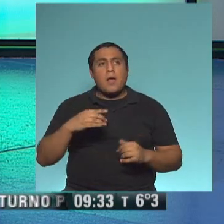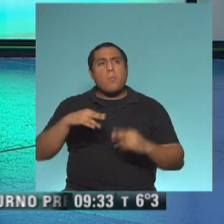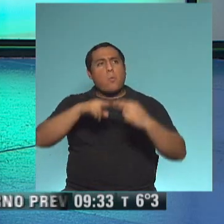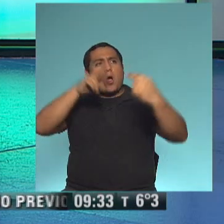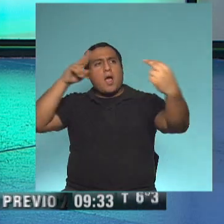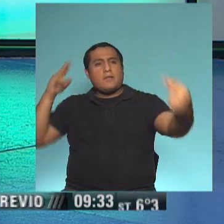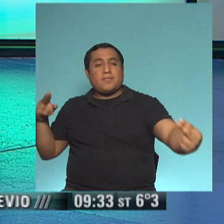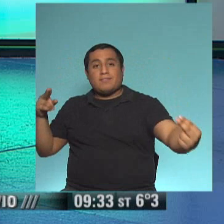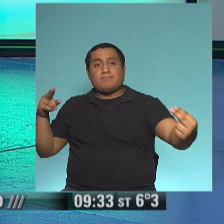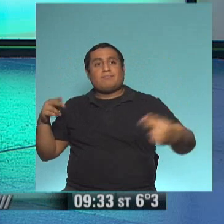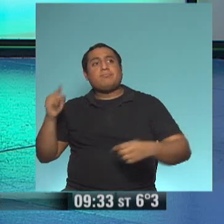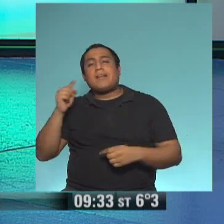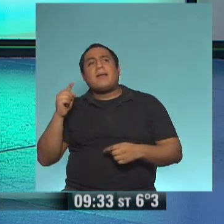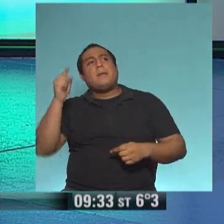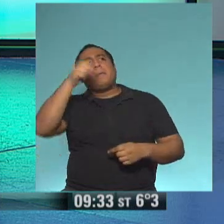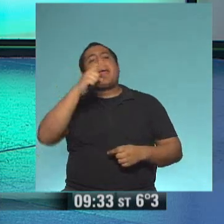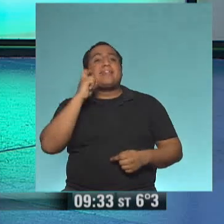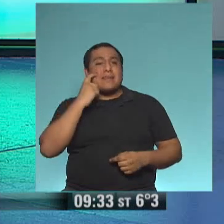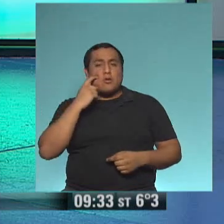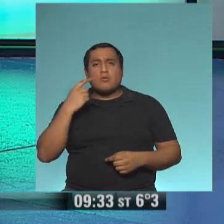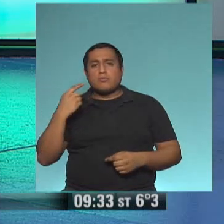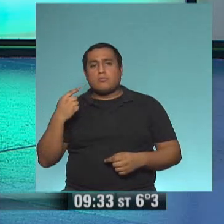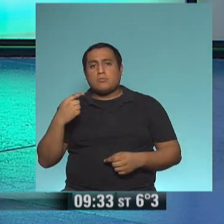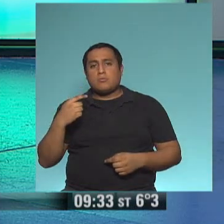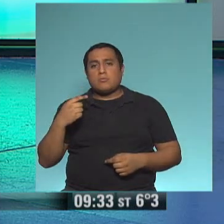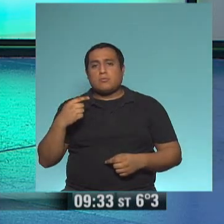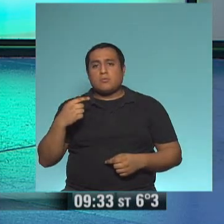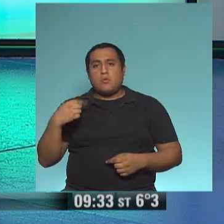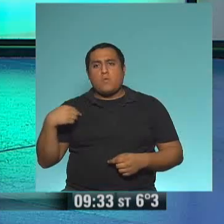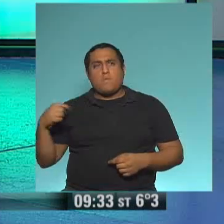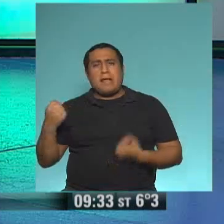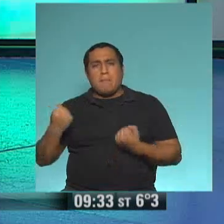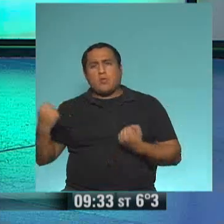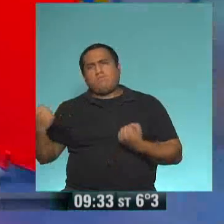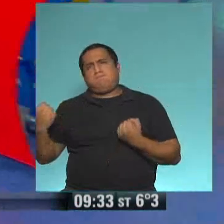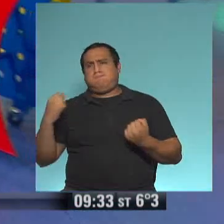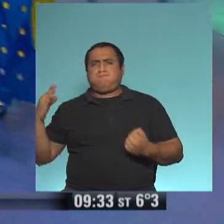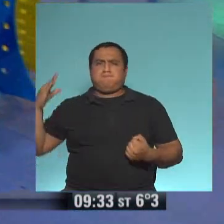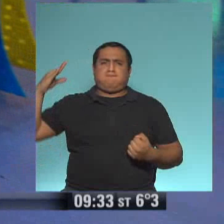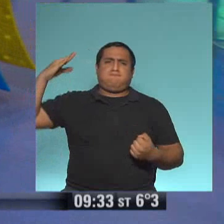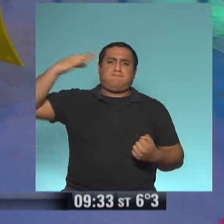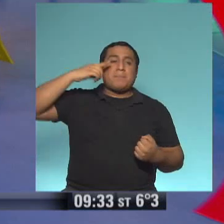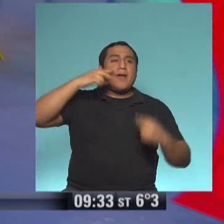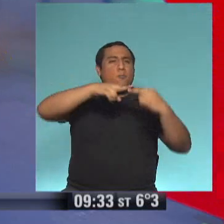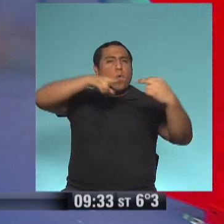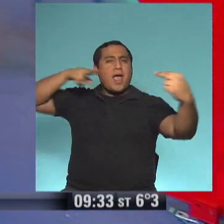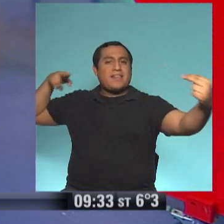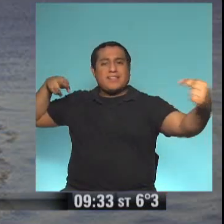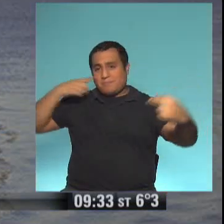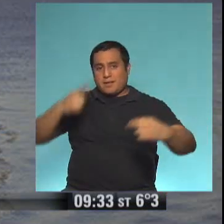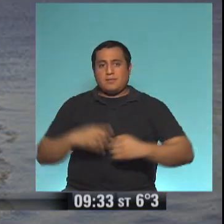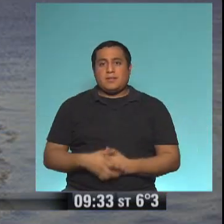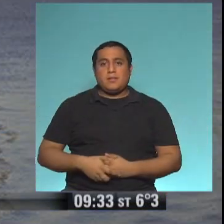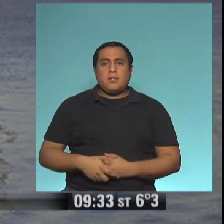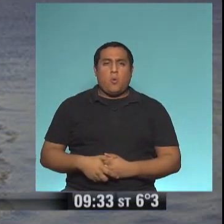el Zárate Brazo Largo. Bien. Que lo paso seguido. Ese es muy grande y lleva camiones, así que... Ahí está, mirá. Mirá, ahí lo tenemos. Miren qué lindo. Ese